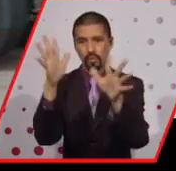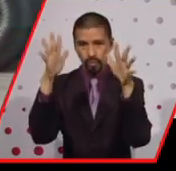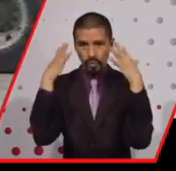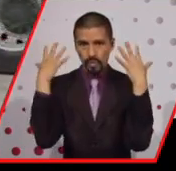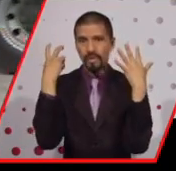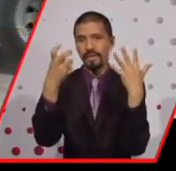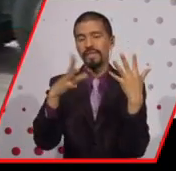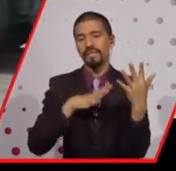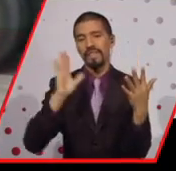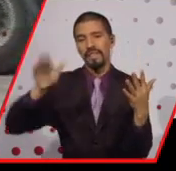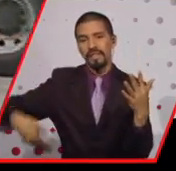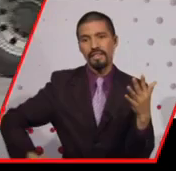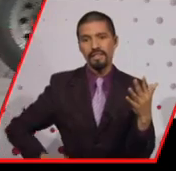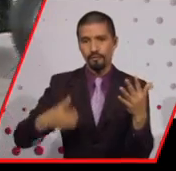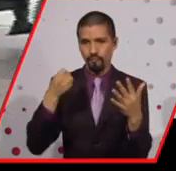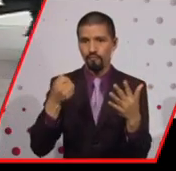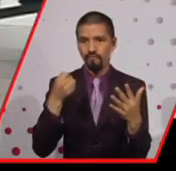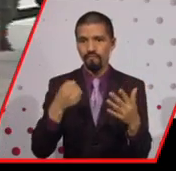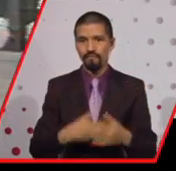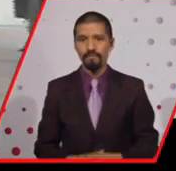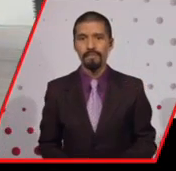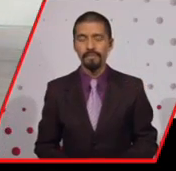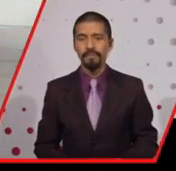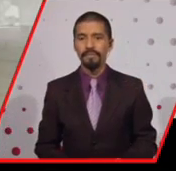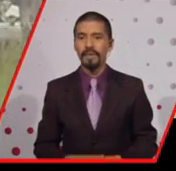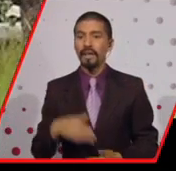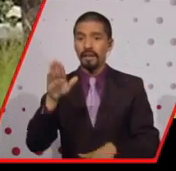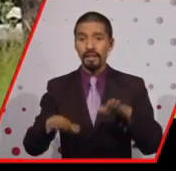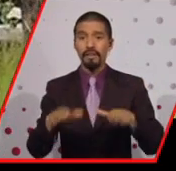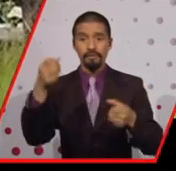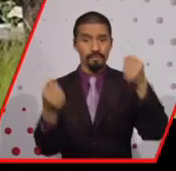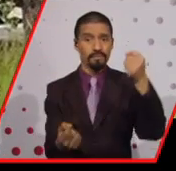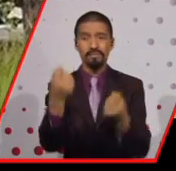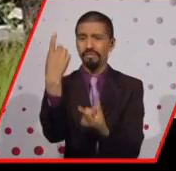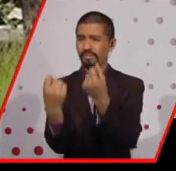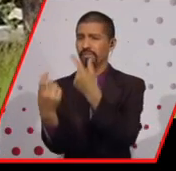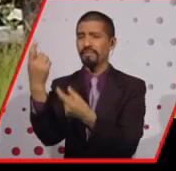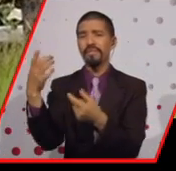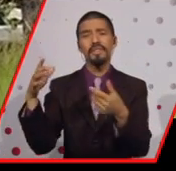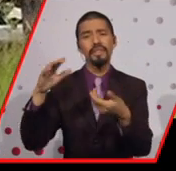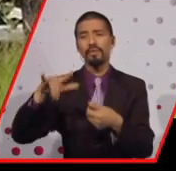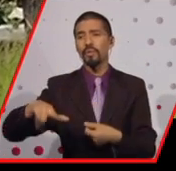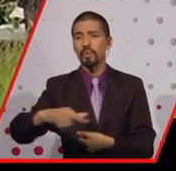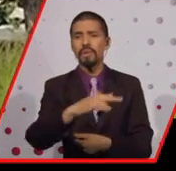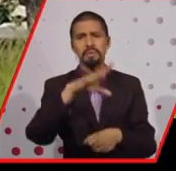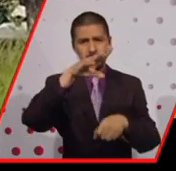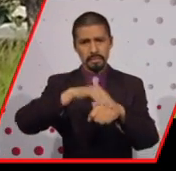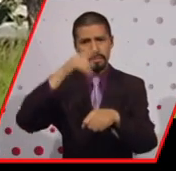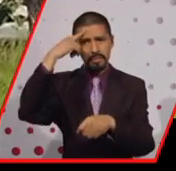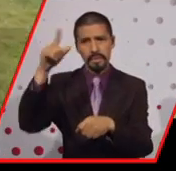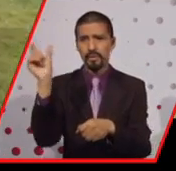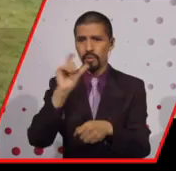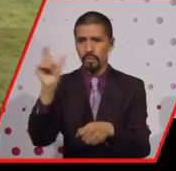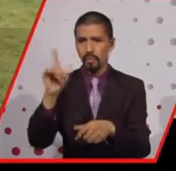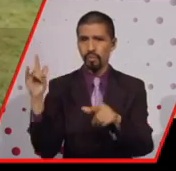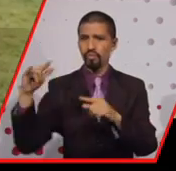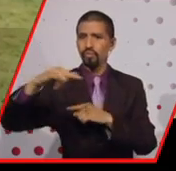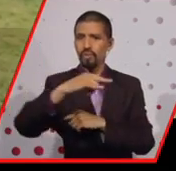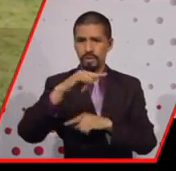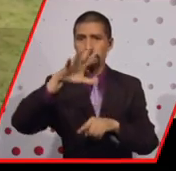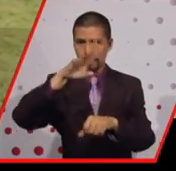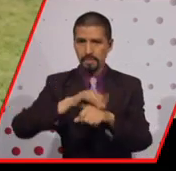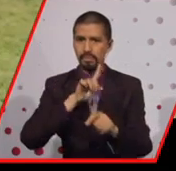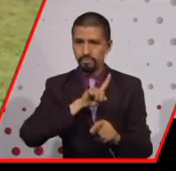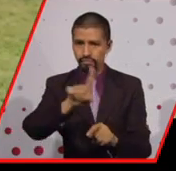que ha provocado accidentes fuertes en el lugar, pues pocos son los conductores de estas pesadas unidades los que ceden el paso al momento de dar dicha vuelta.